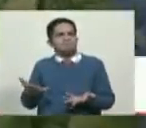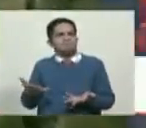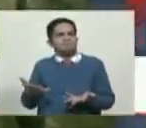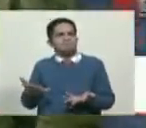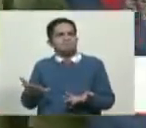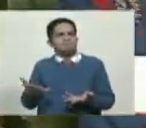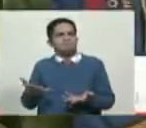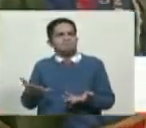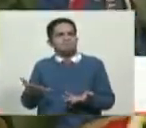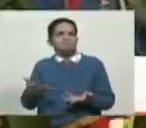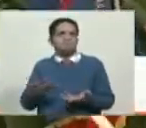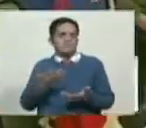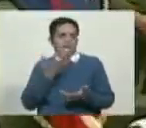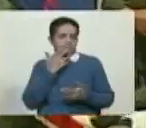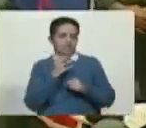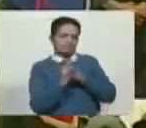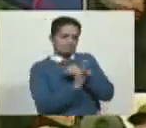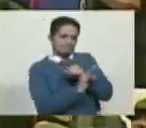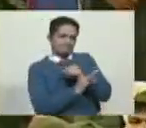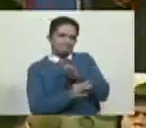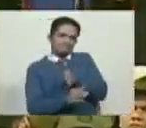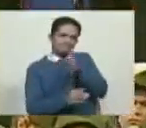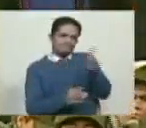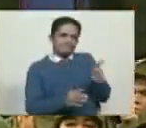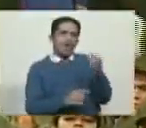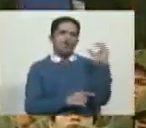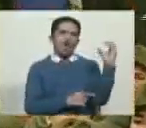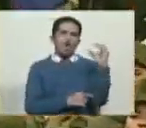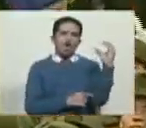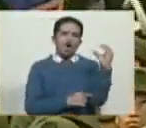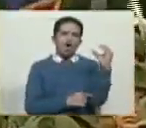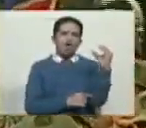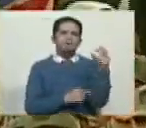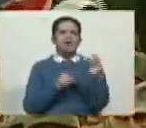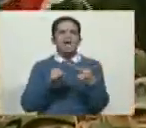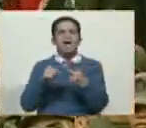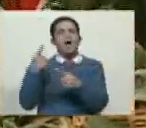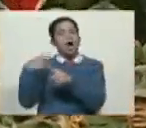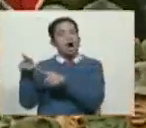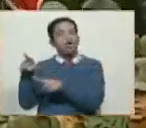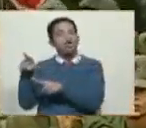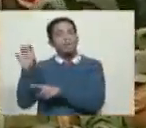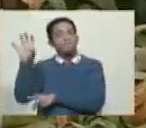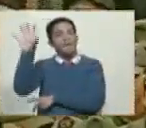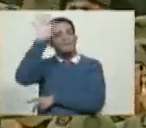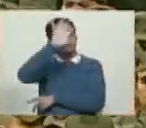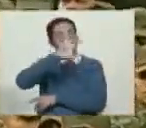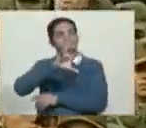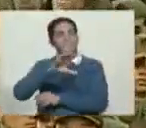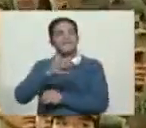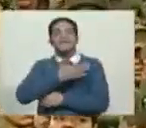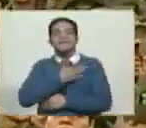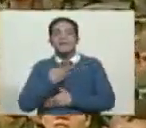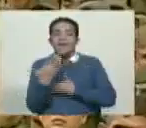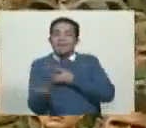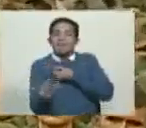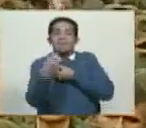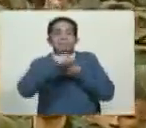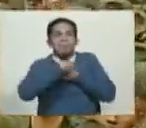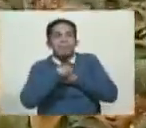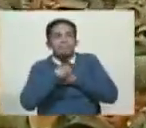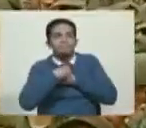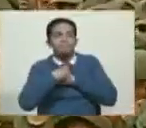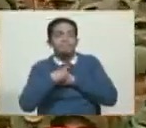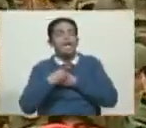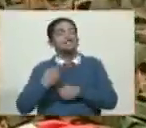desde Colombia y otros países, nos traen males hacia acá. Hemos tenido una lucha constante